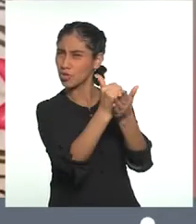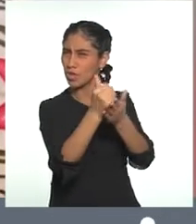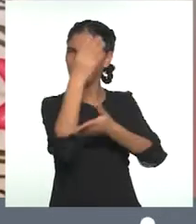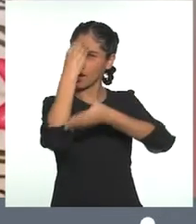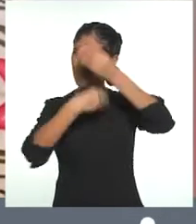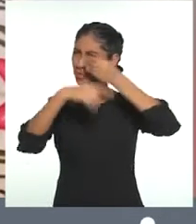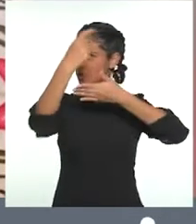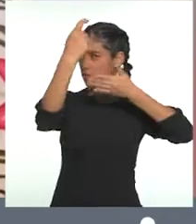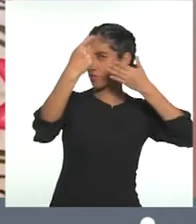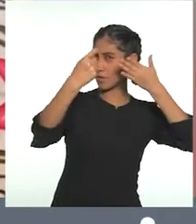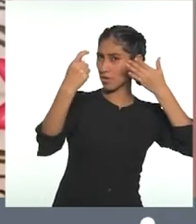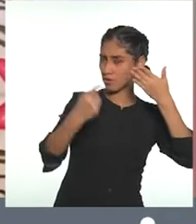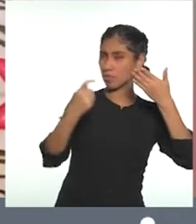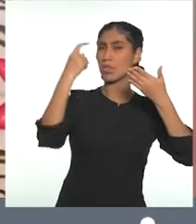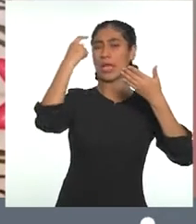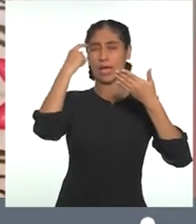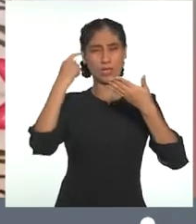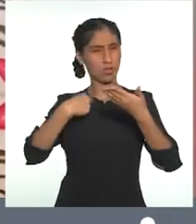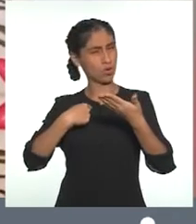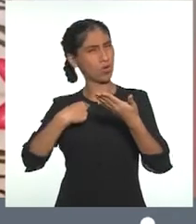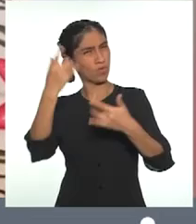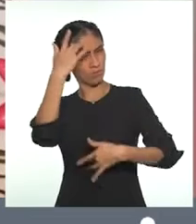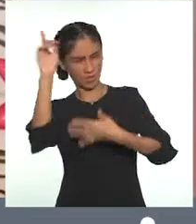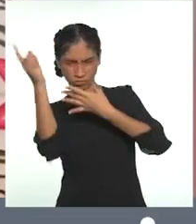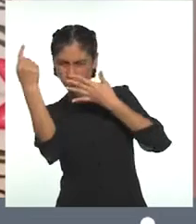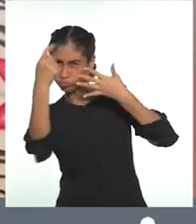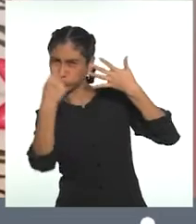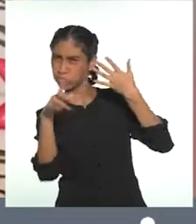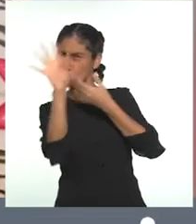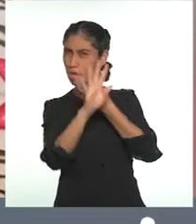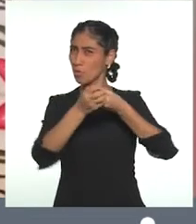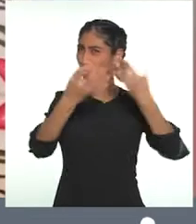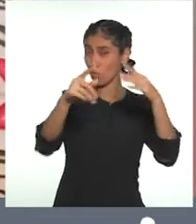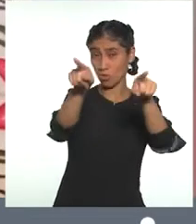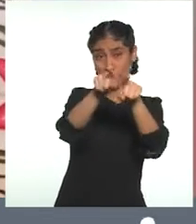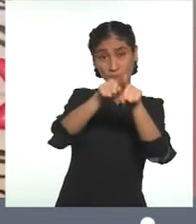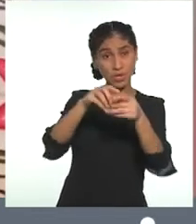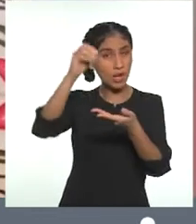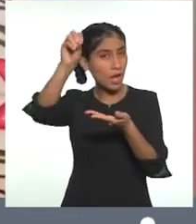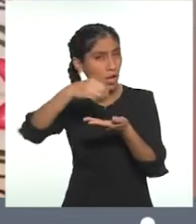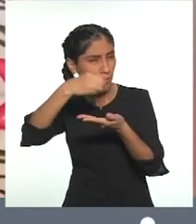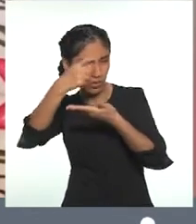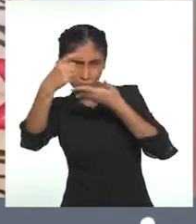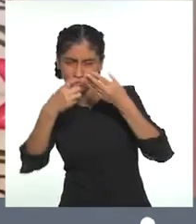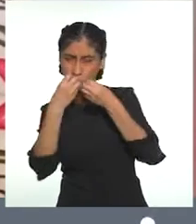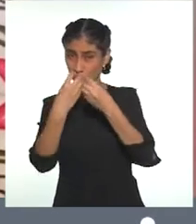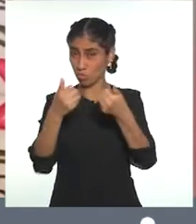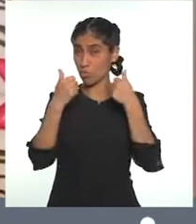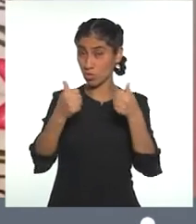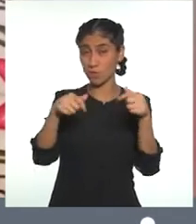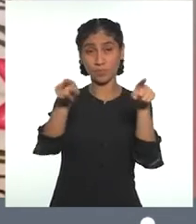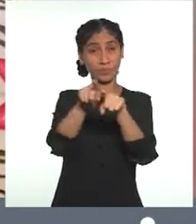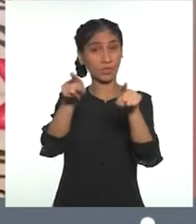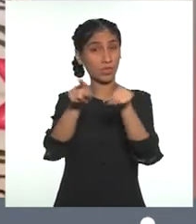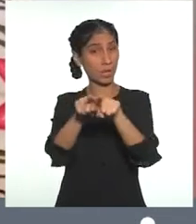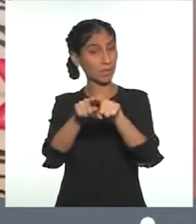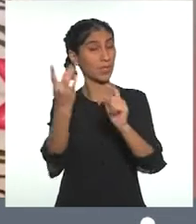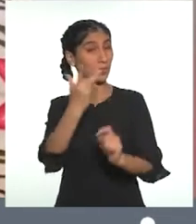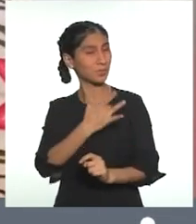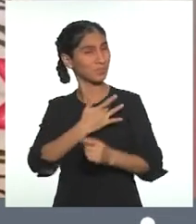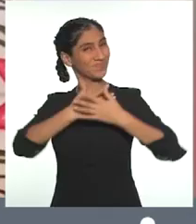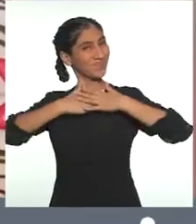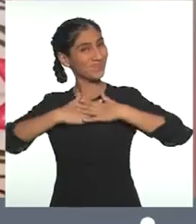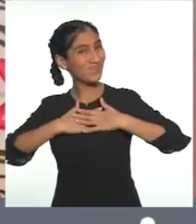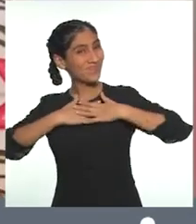conocer distintos métodos de cuidado y también una buena alimentación. También tener un mejor